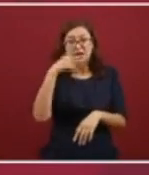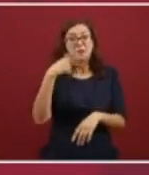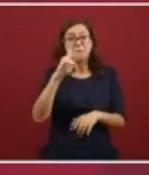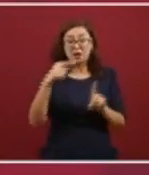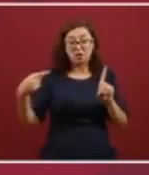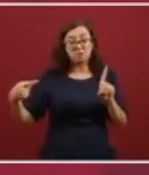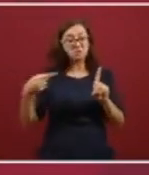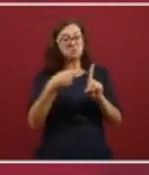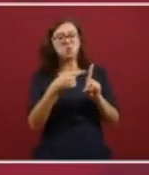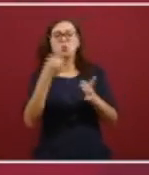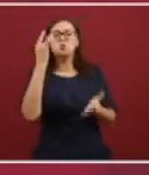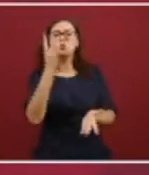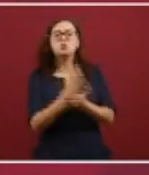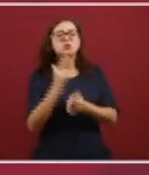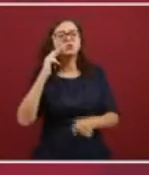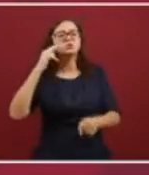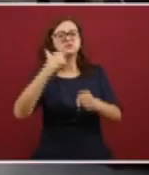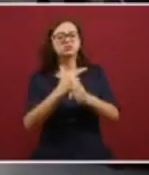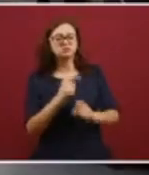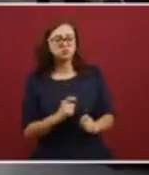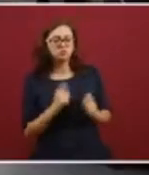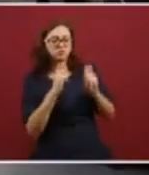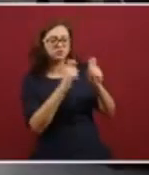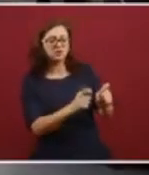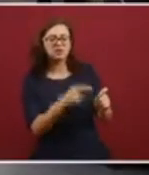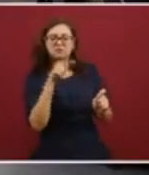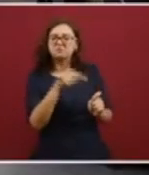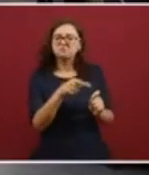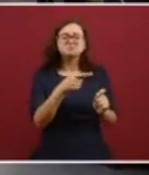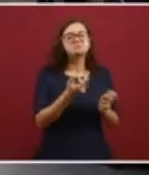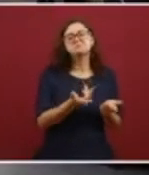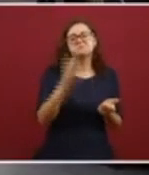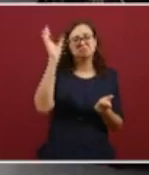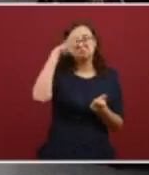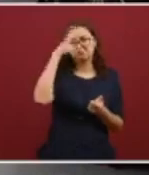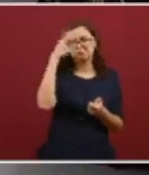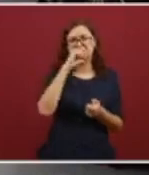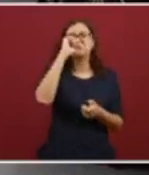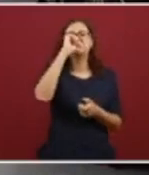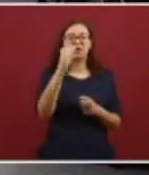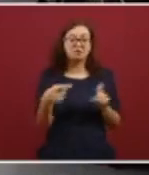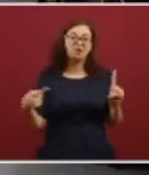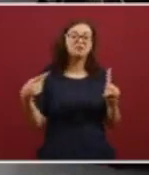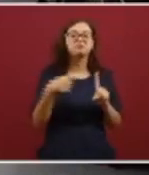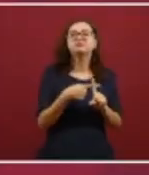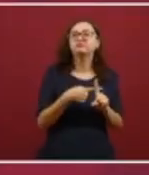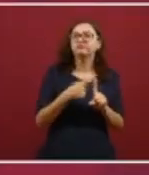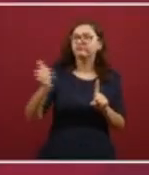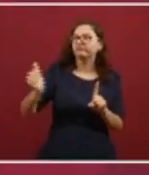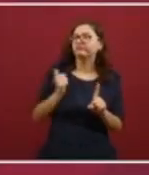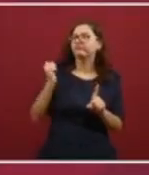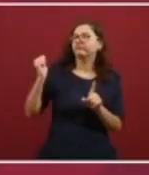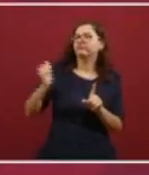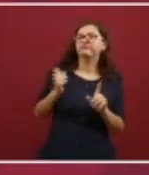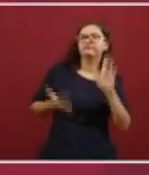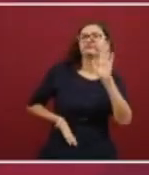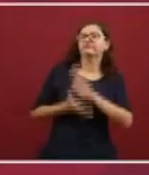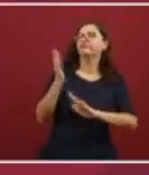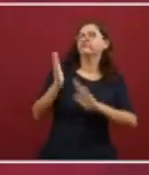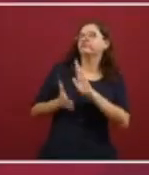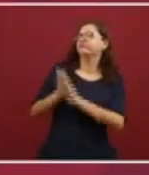y de la tecnología. Y eran los que se daban la gran vida, porque ahí